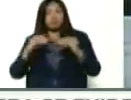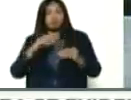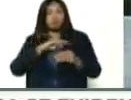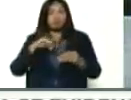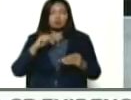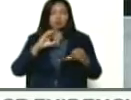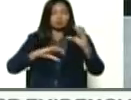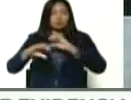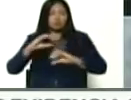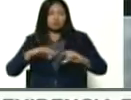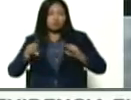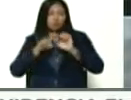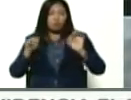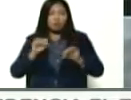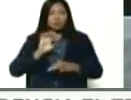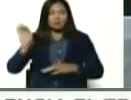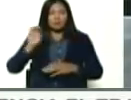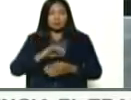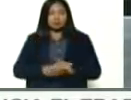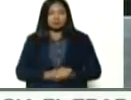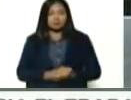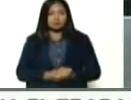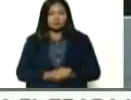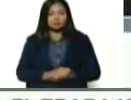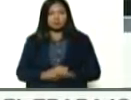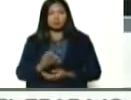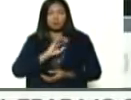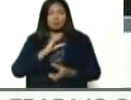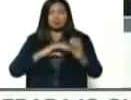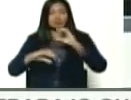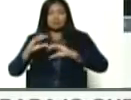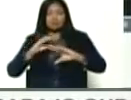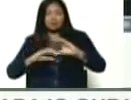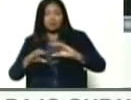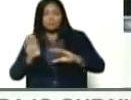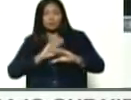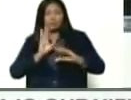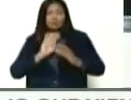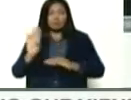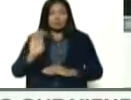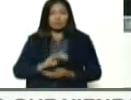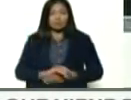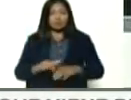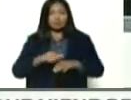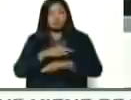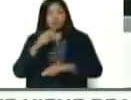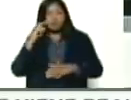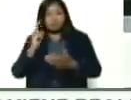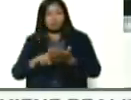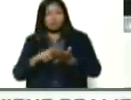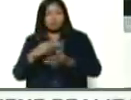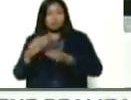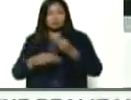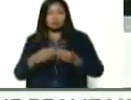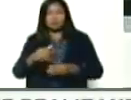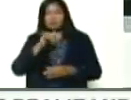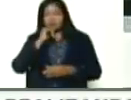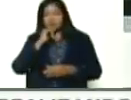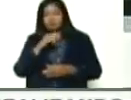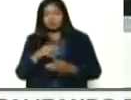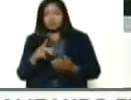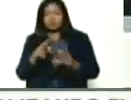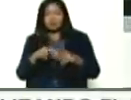científicos los científicos del país y las científicas del país están en tiempo real obteniendo información de las